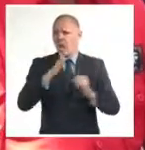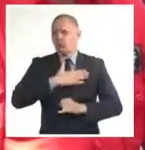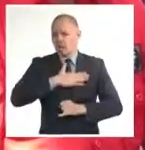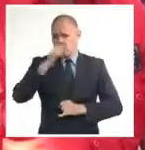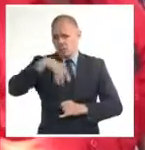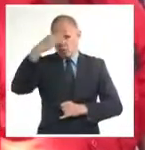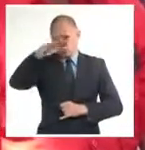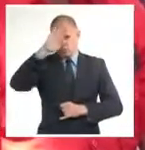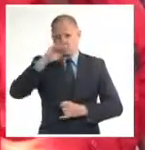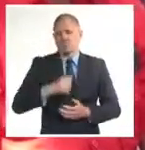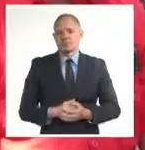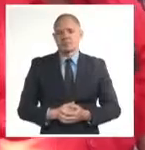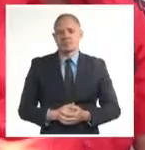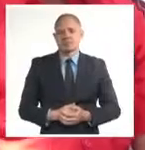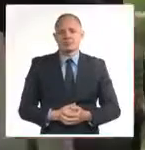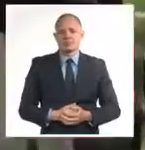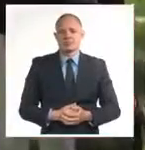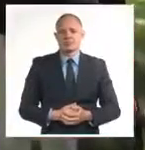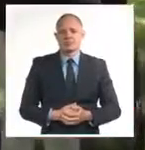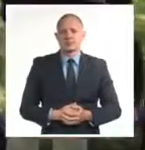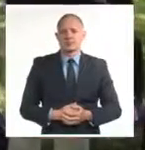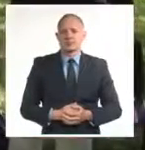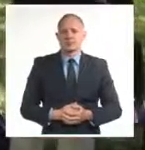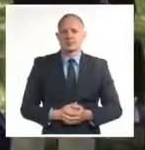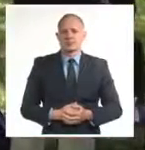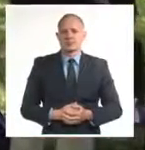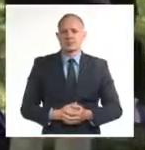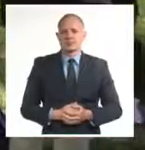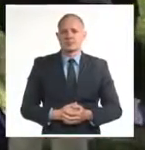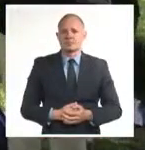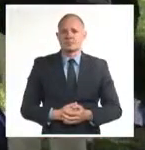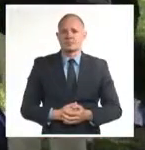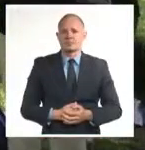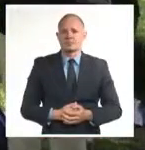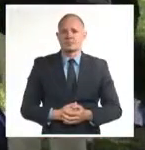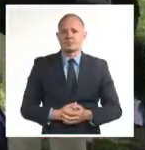autodeterminación. Juan del Toro y Natalia Espinosa, Sistema Informativo de la Televisión Cubana.